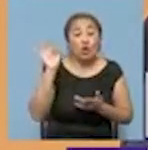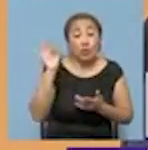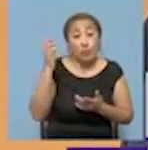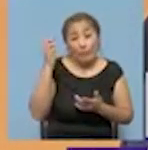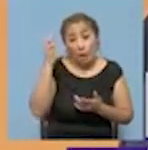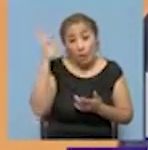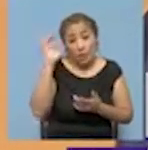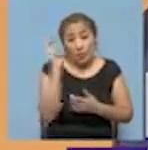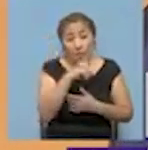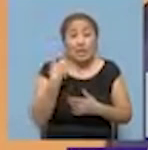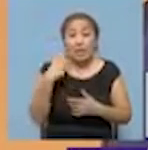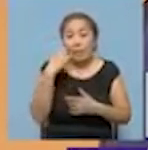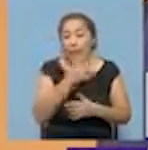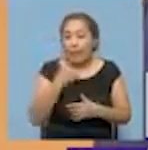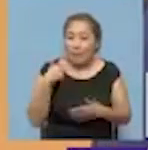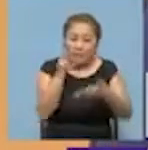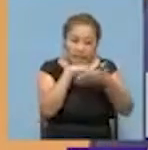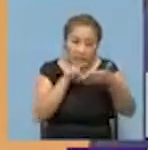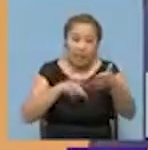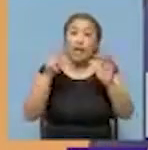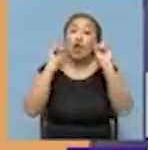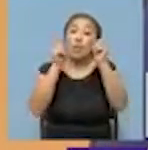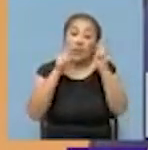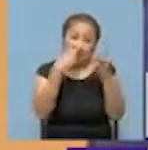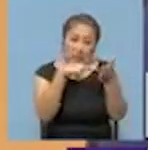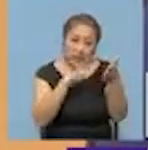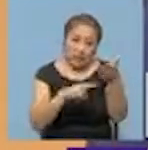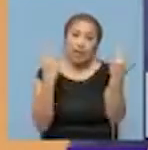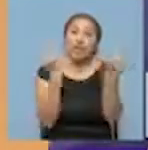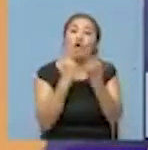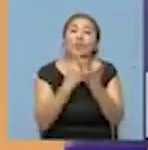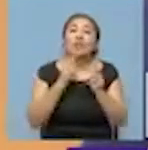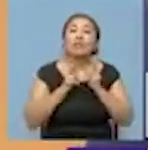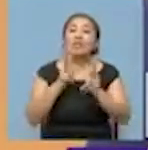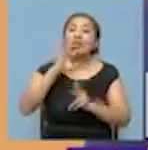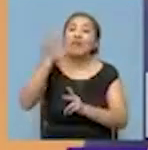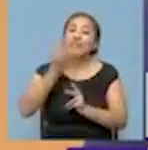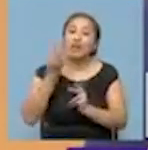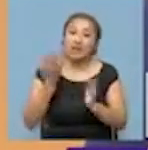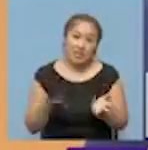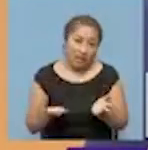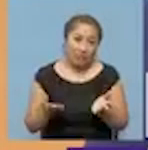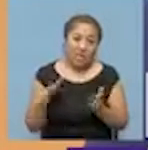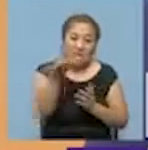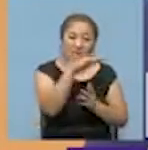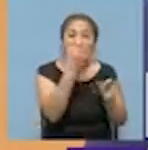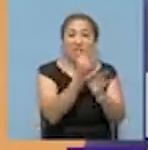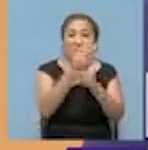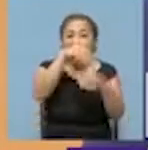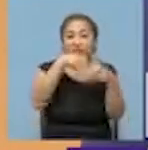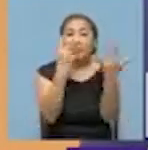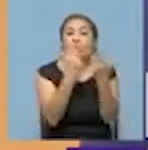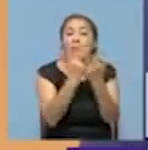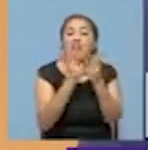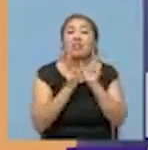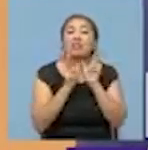tienen que interiorizar se los docentes también y hablar con verdad en las comunidades comunidades educativas y los padres